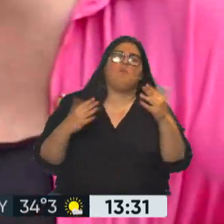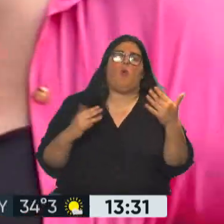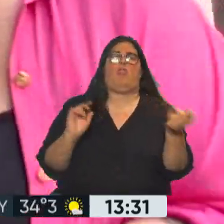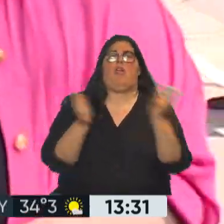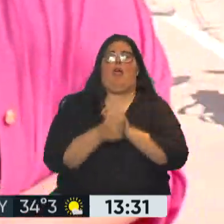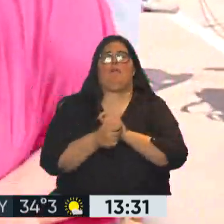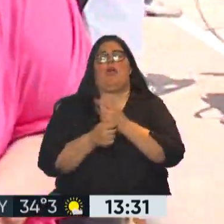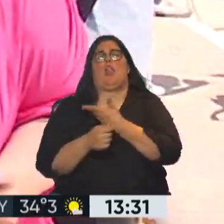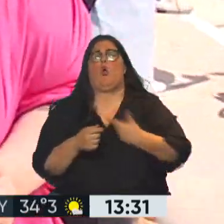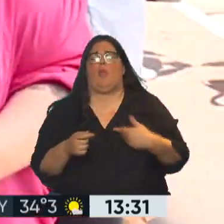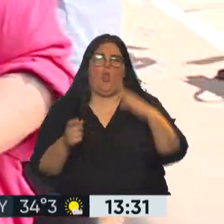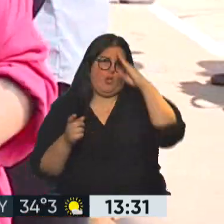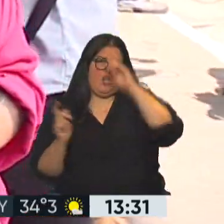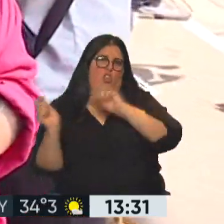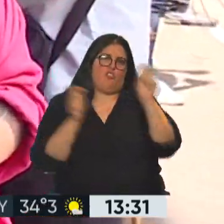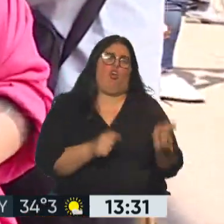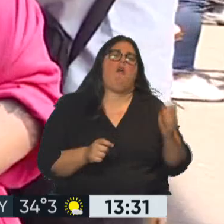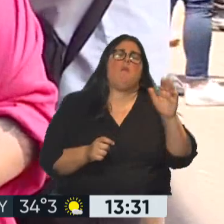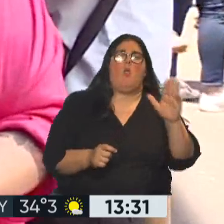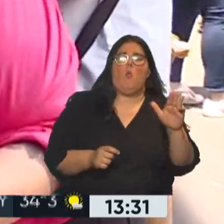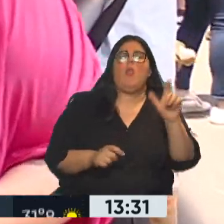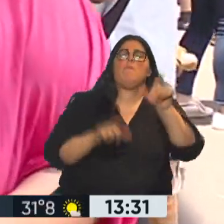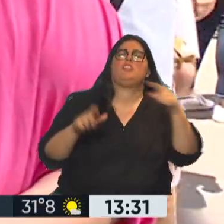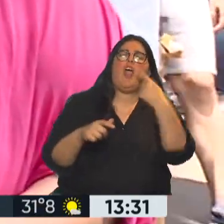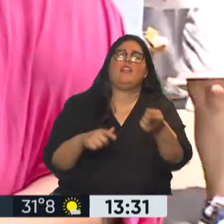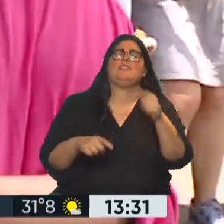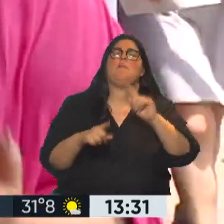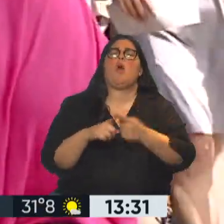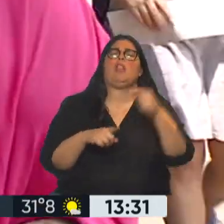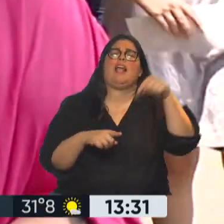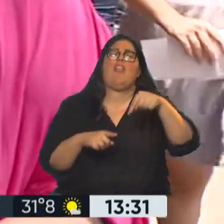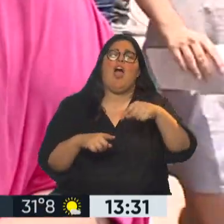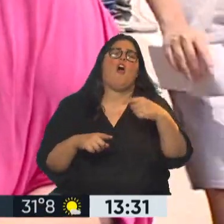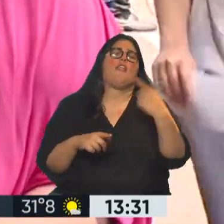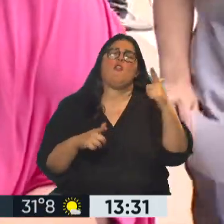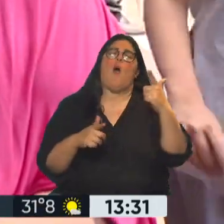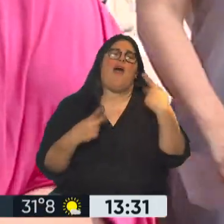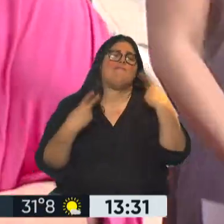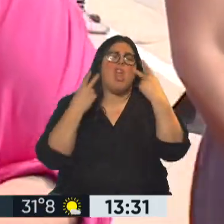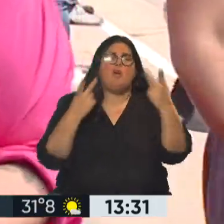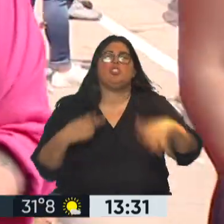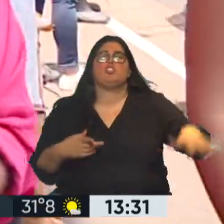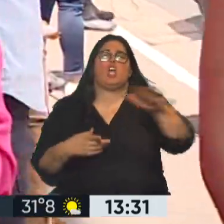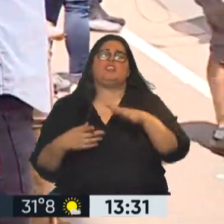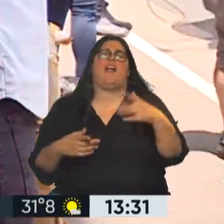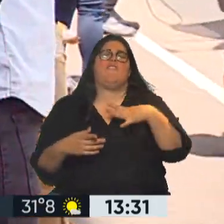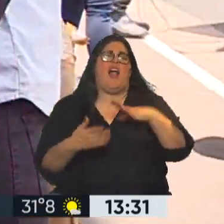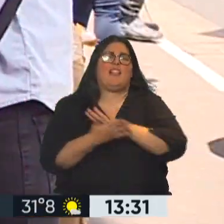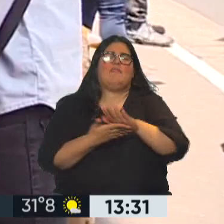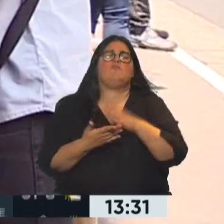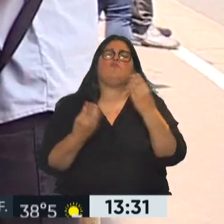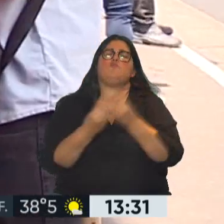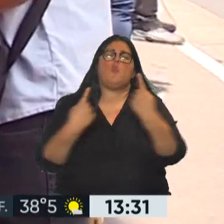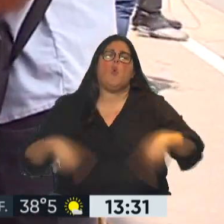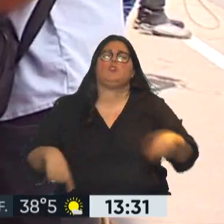gobierno de Bolsonaro. La gente hace hincapié en que las políticas de hoy no atienden las cuestiones sociales, que hay muchísimo racismo, que